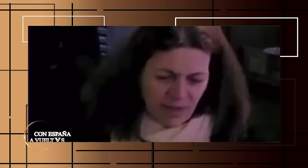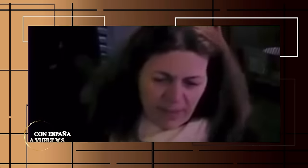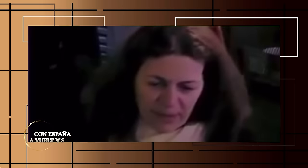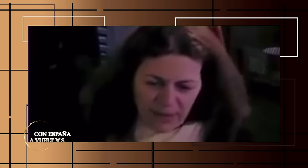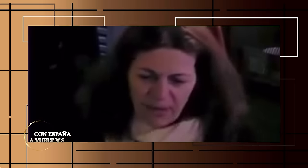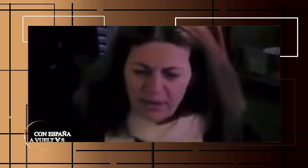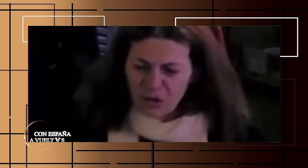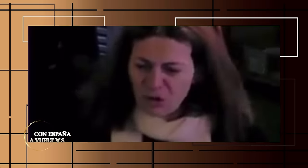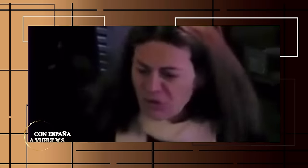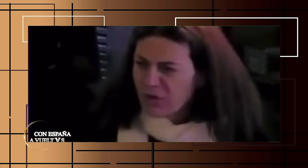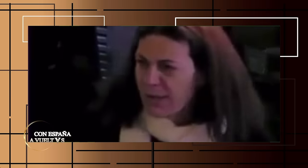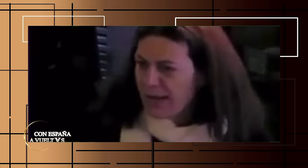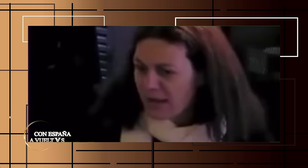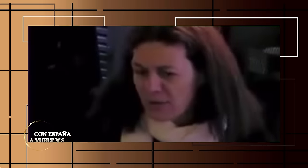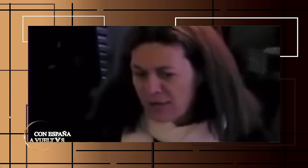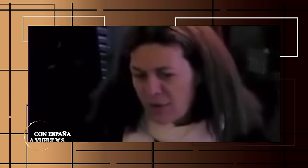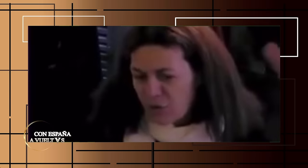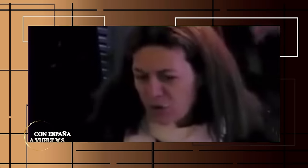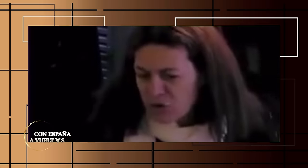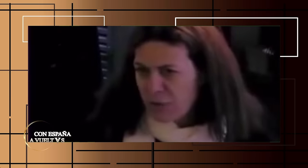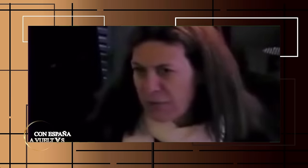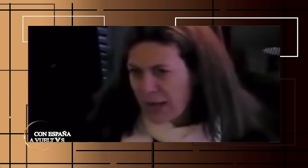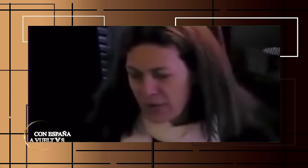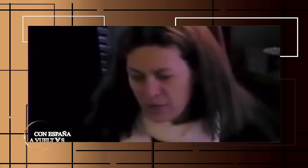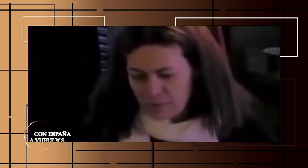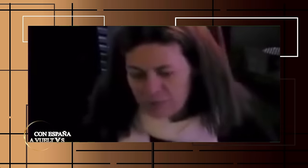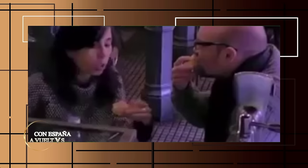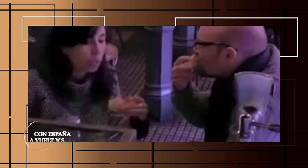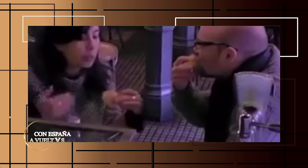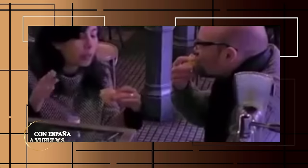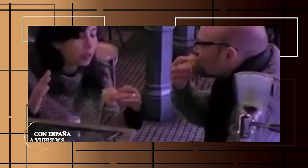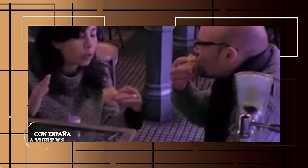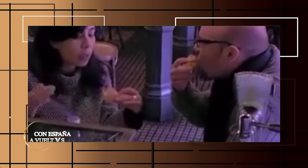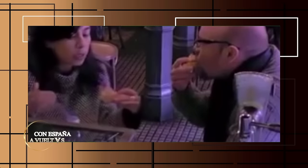vida, sinceramente. Yo no voy a pagar lo que... Sí, me tiene que abonar.